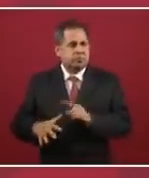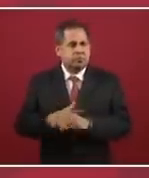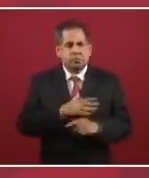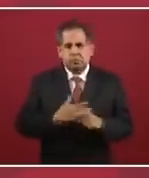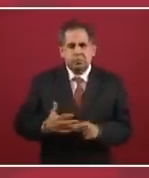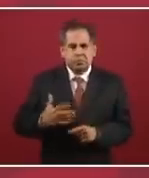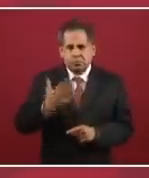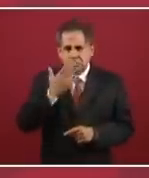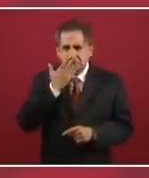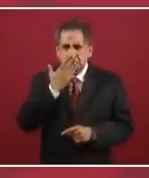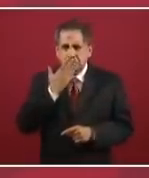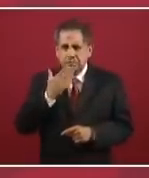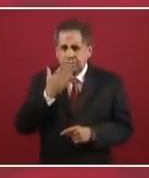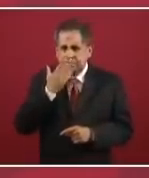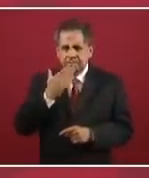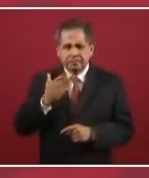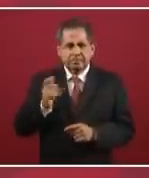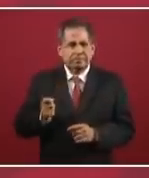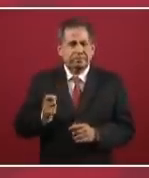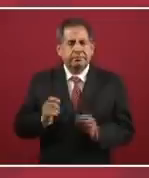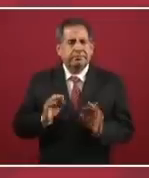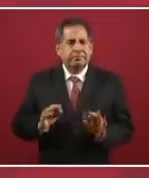favorable para que